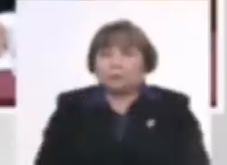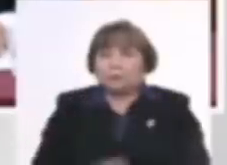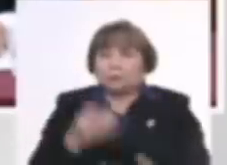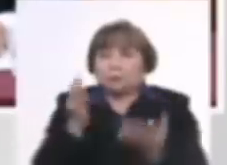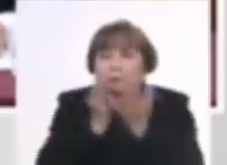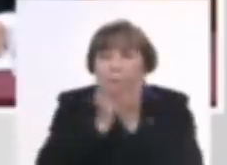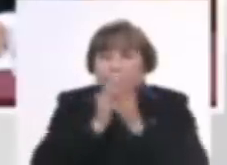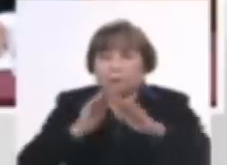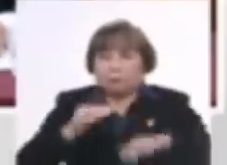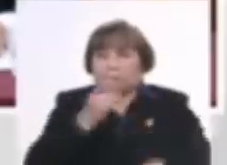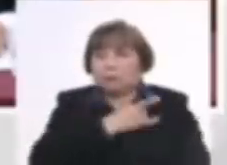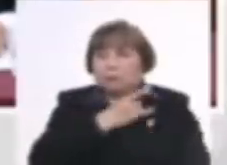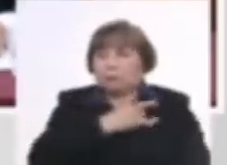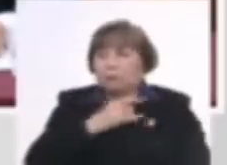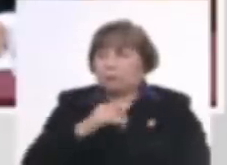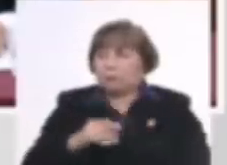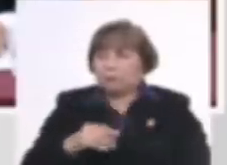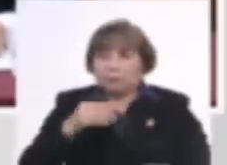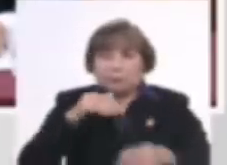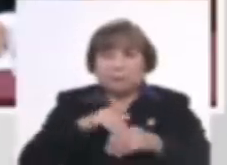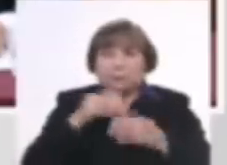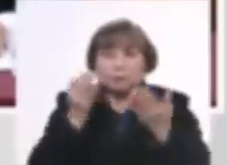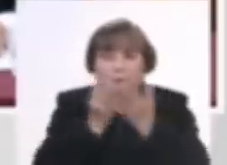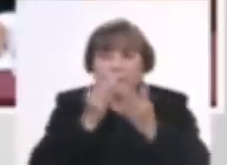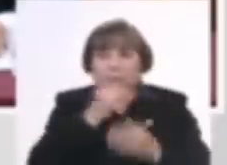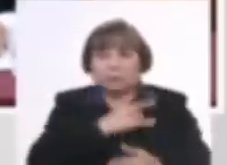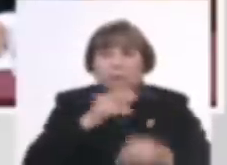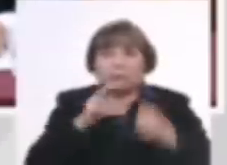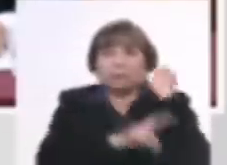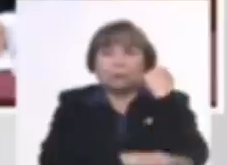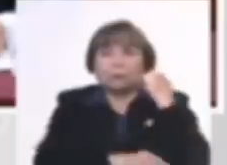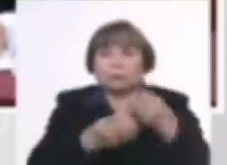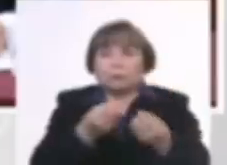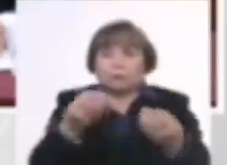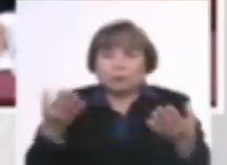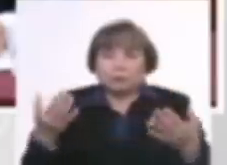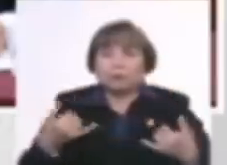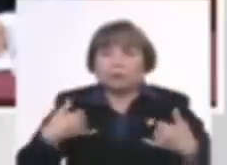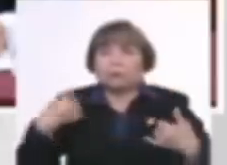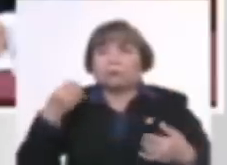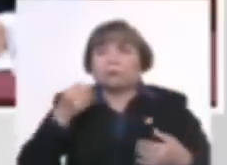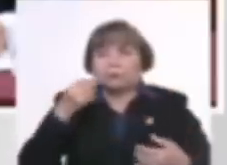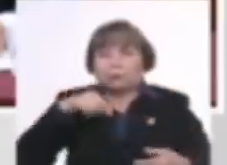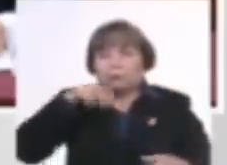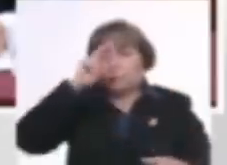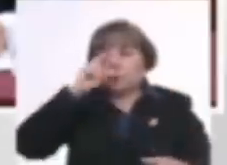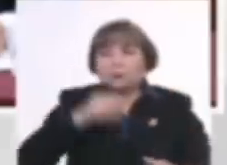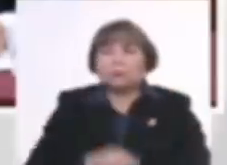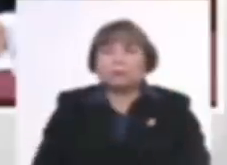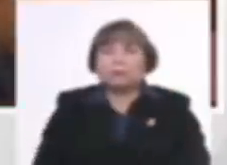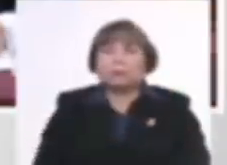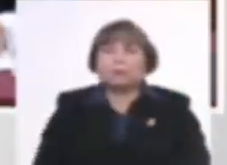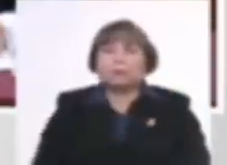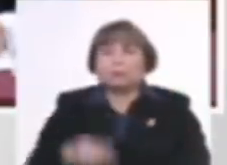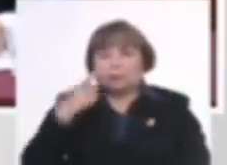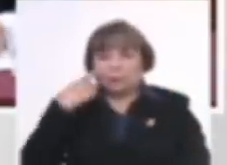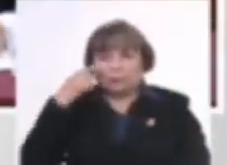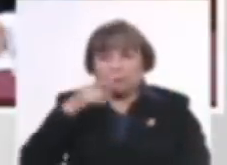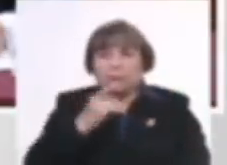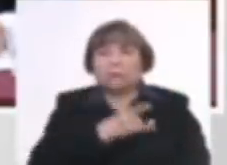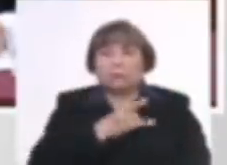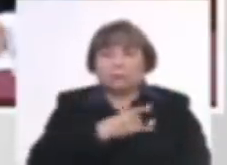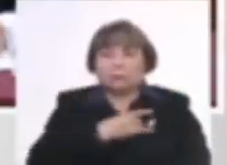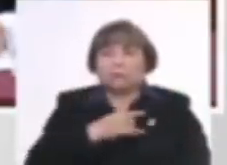¿Del colegio, de la universidad? Yo he estudiado en una universidad nacional como muchos de los jóvenes del Perú. ¿Ya? Y lo he conocido en